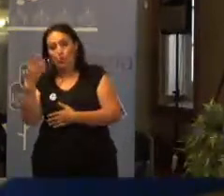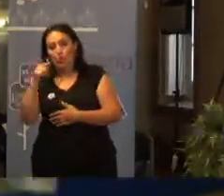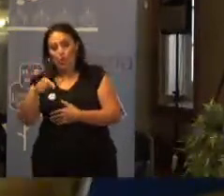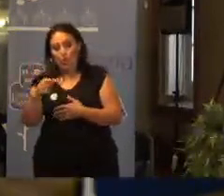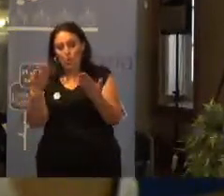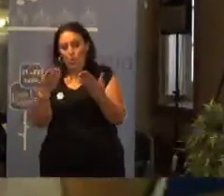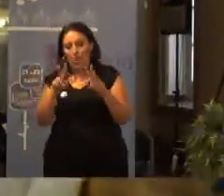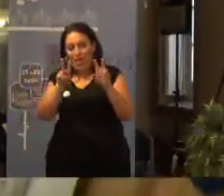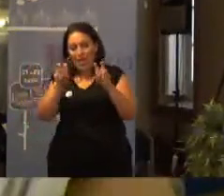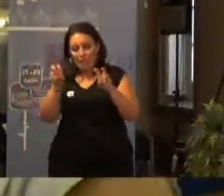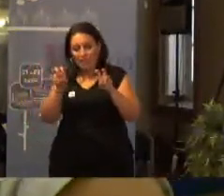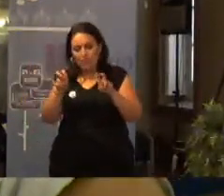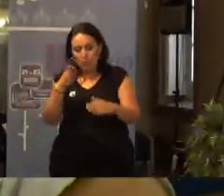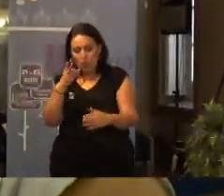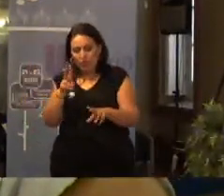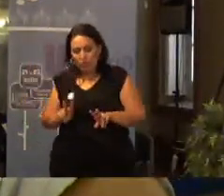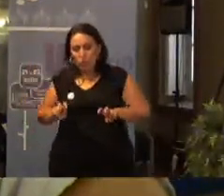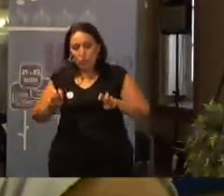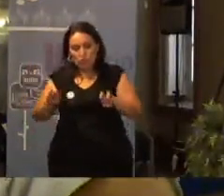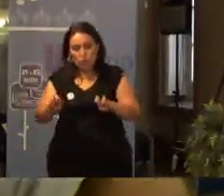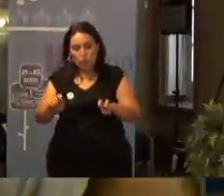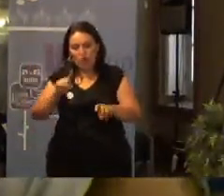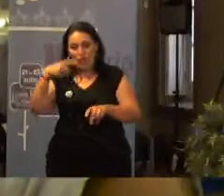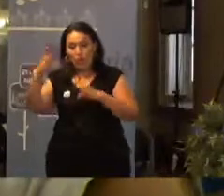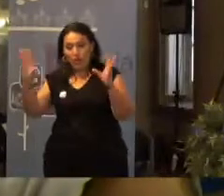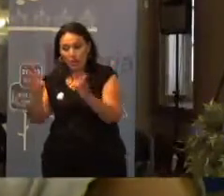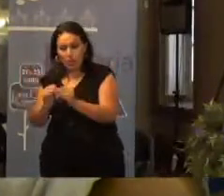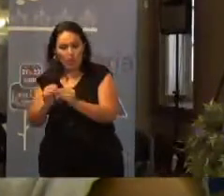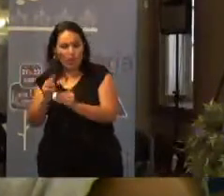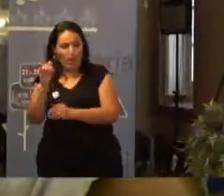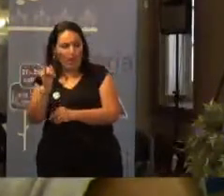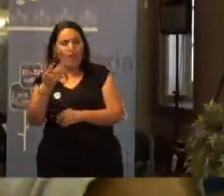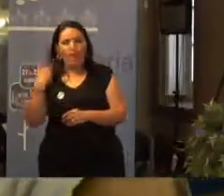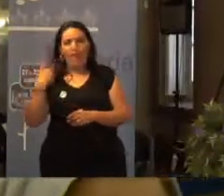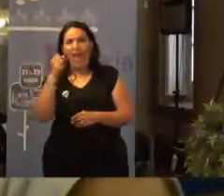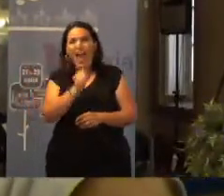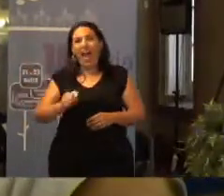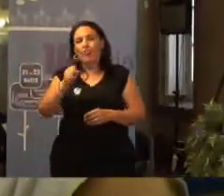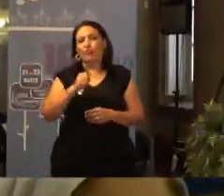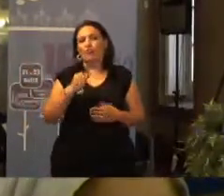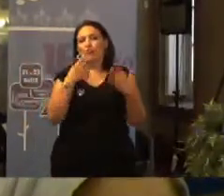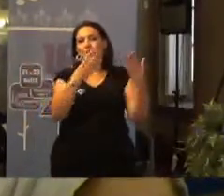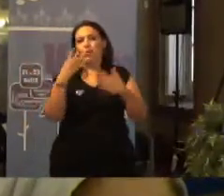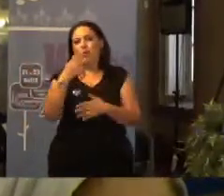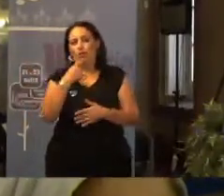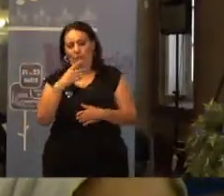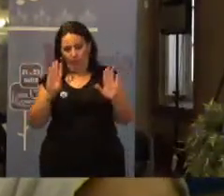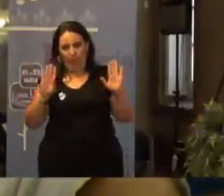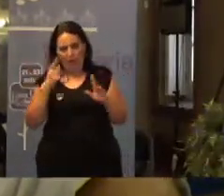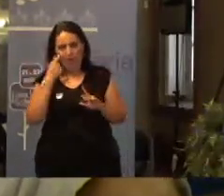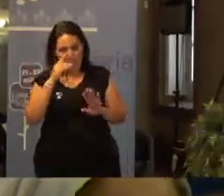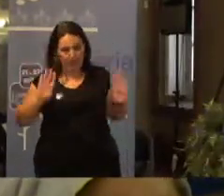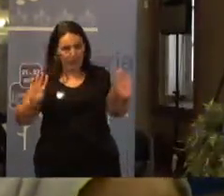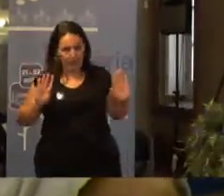fai o resume de todo o que vai vir despois, di, fíxate, ano 94, a edición, e escribe, a ver se